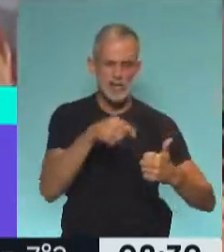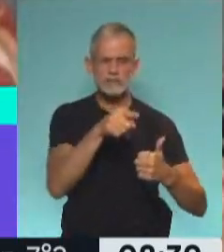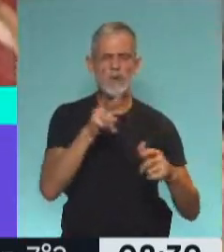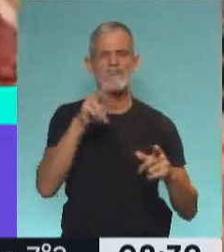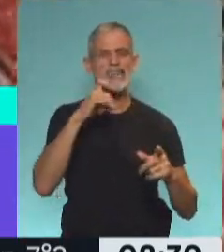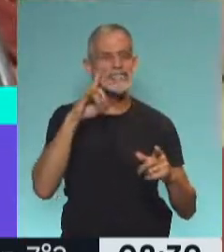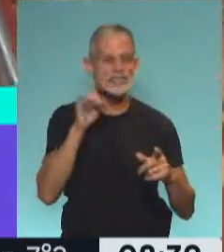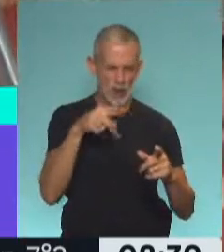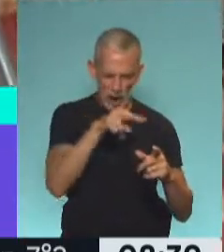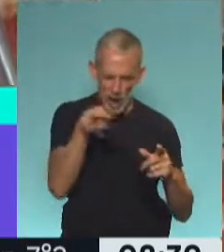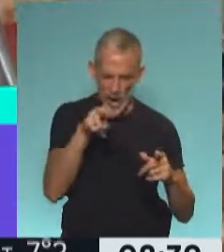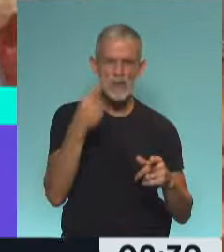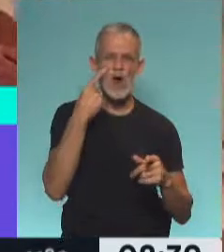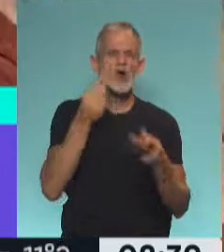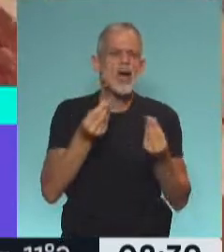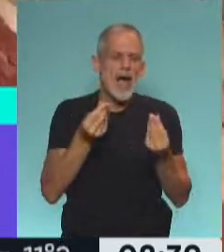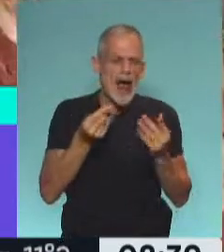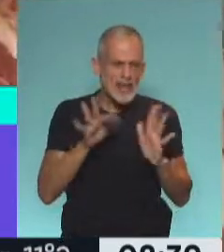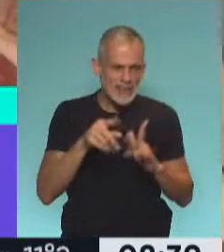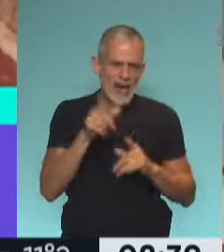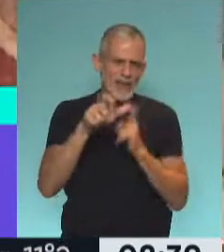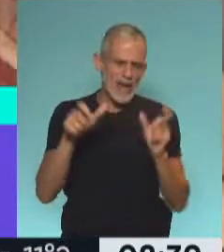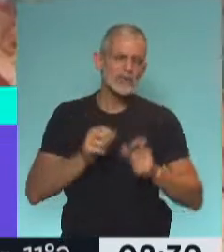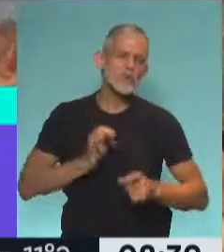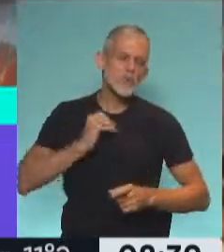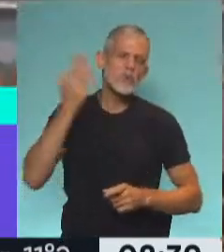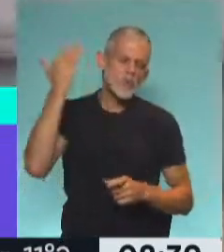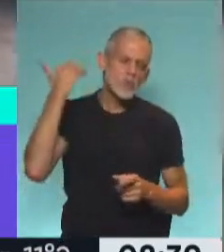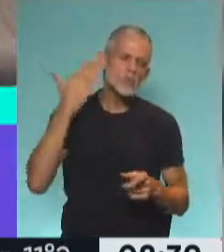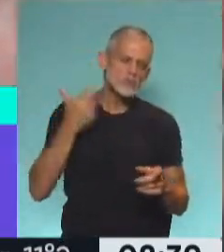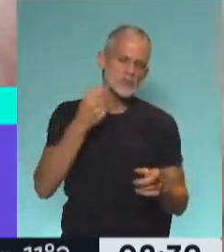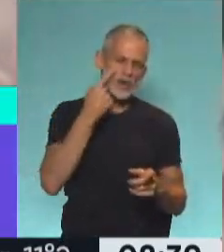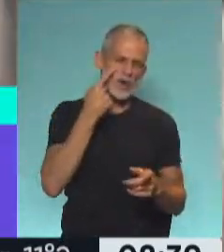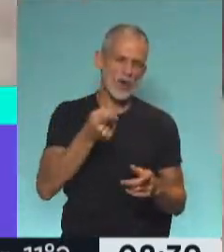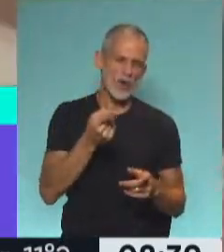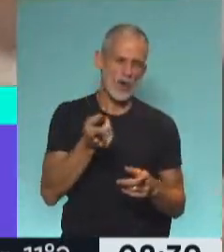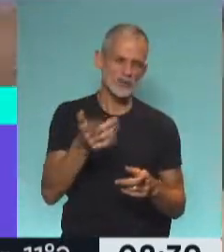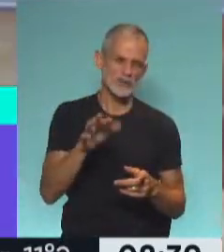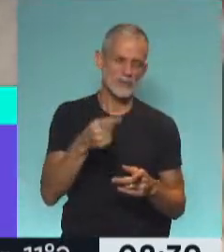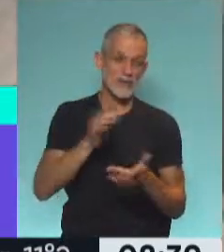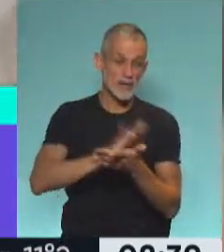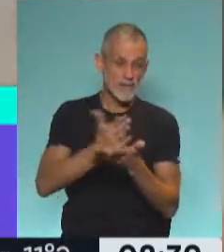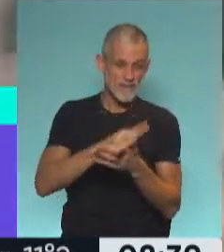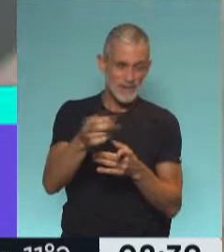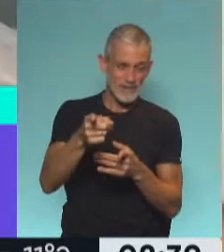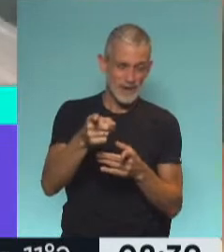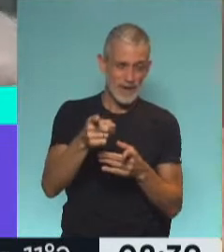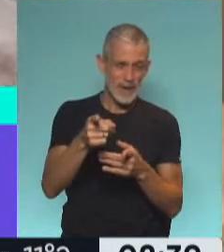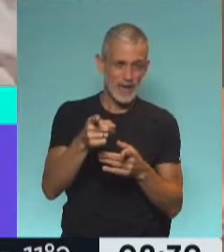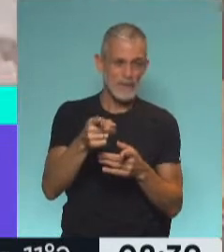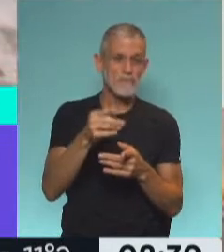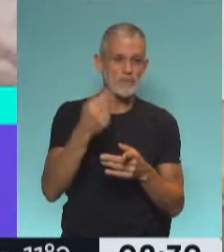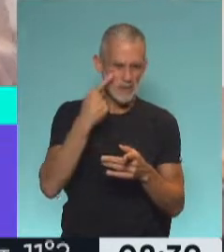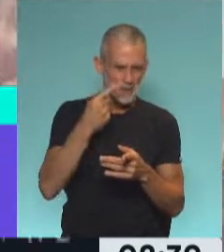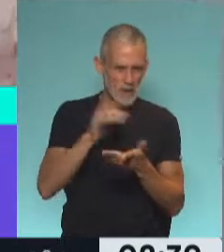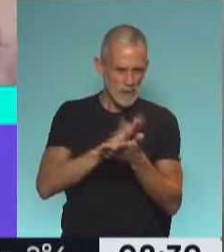vacío. Entonces ya conoce la calidad de la carne, la gente ya hace muchos, hay clientes que hace muchos años. Ahí los bifecitos, ¿ves? Los bifes, mire, fíjese, la cámara le está mostrando